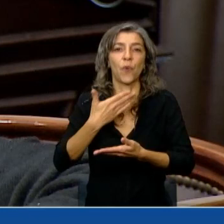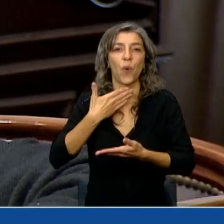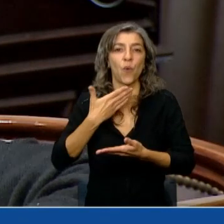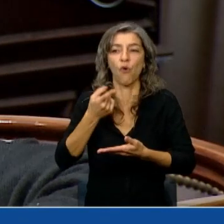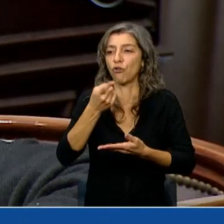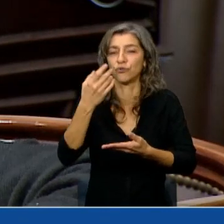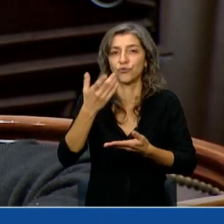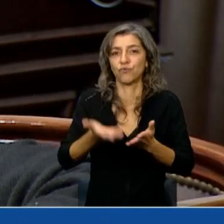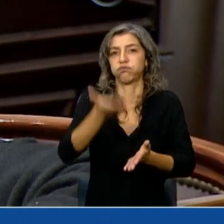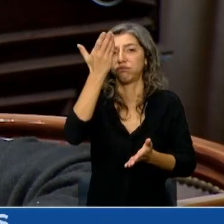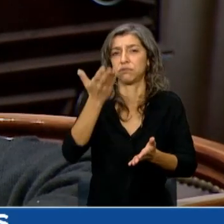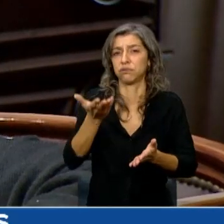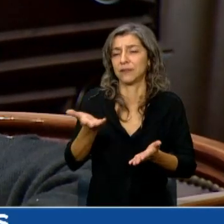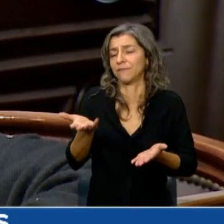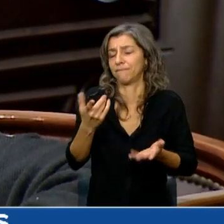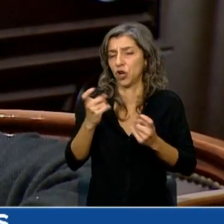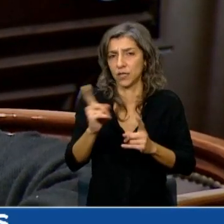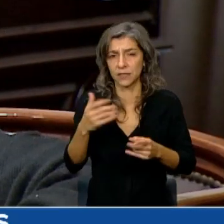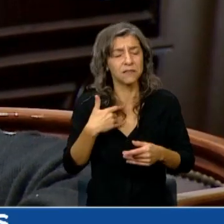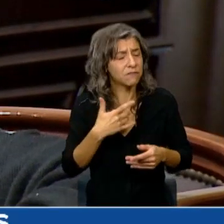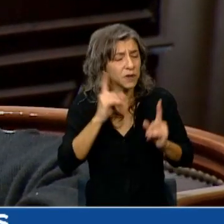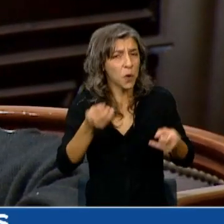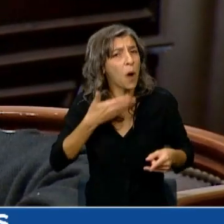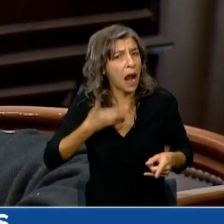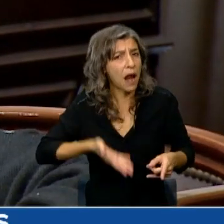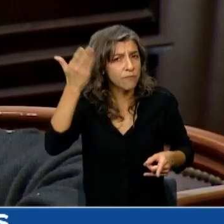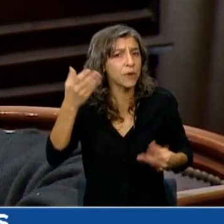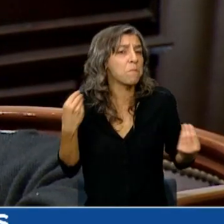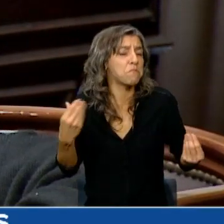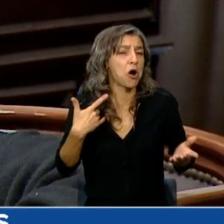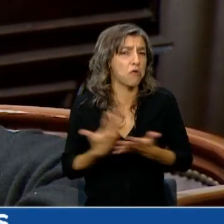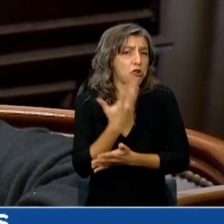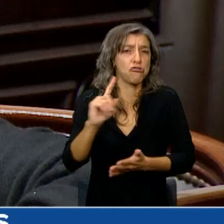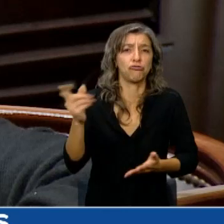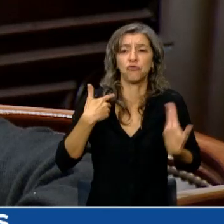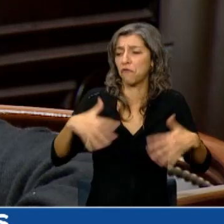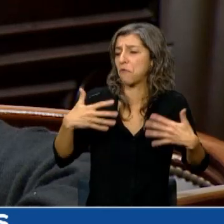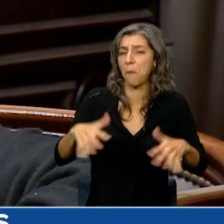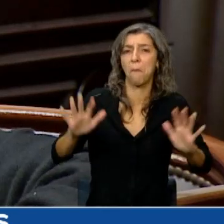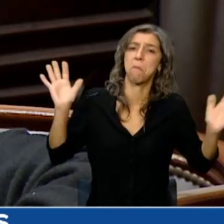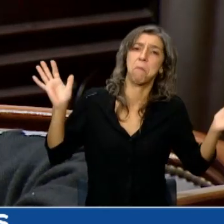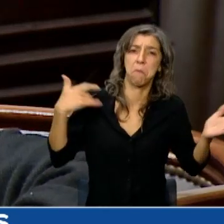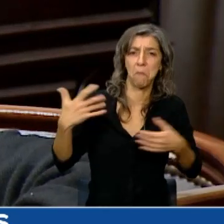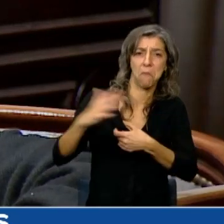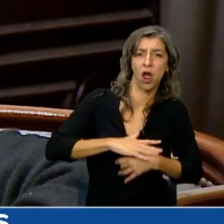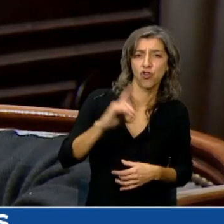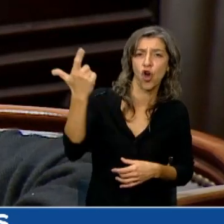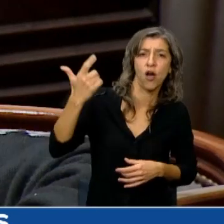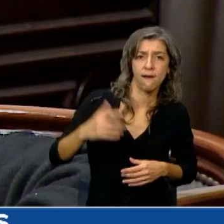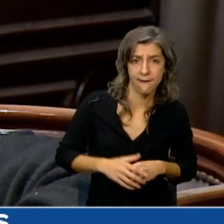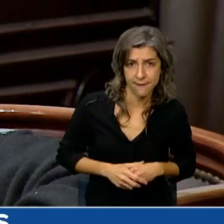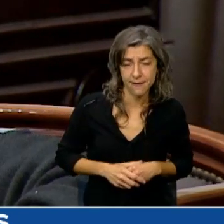soy vulnerabilizada. Para el acceso a cargos selectivos y partidarios mediante acciones